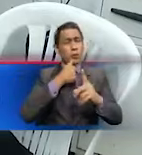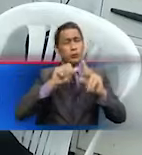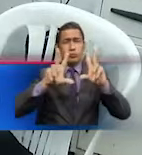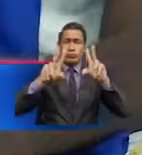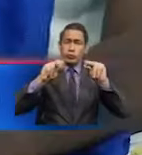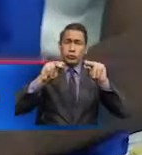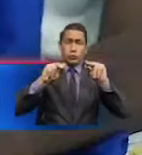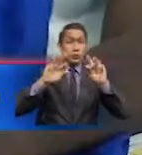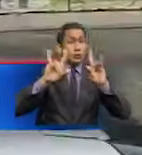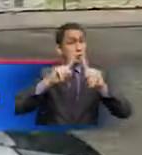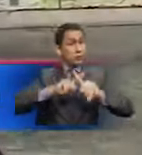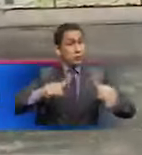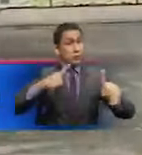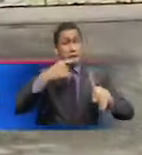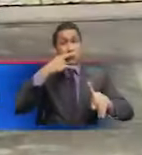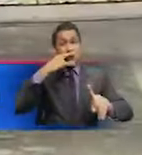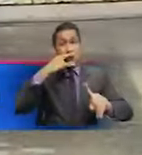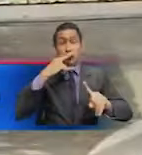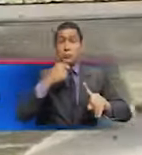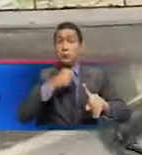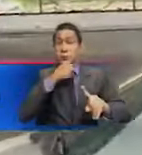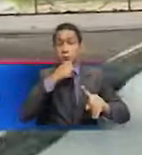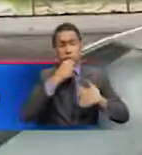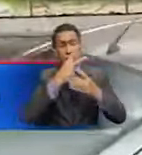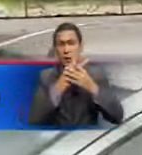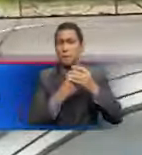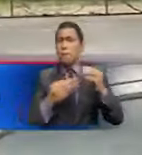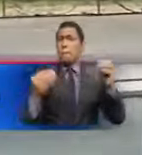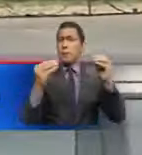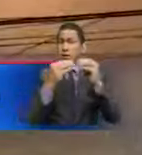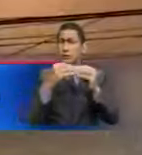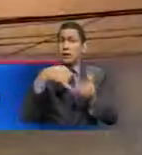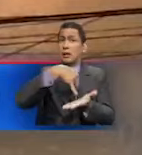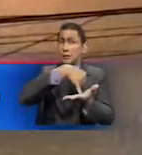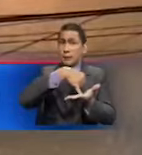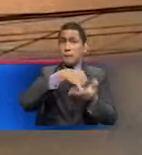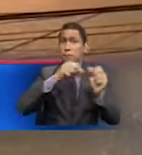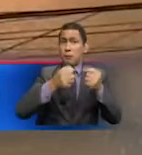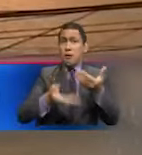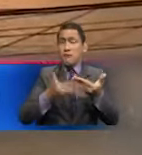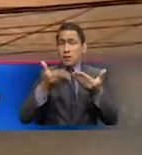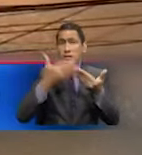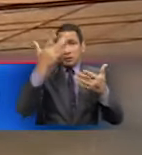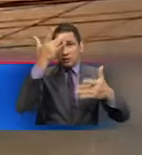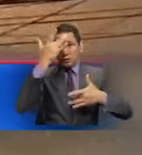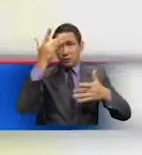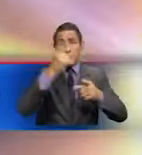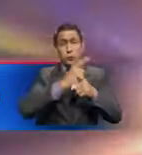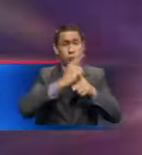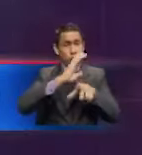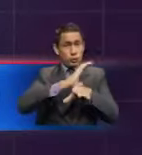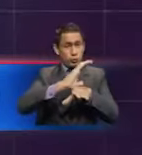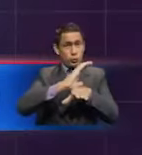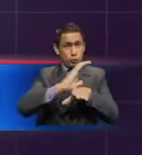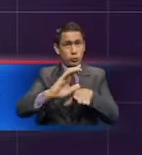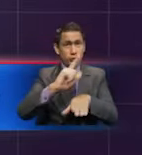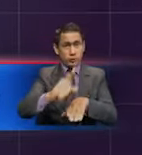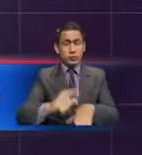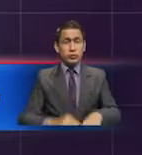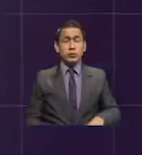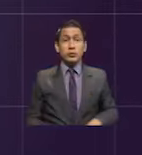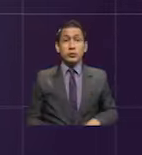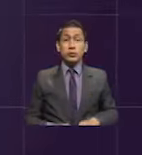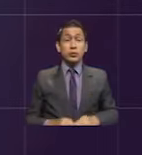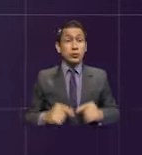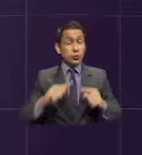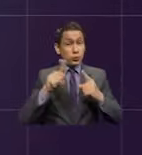son los niños y adultos mayores, pero para aquello también existen las prevenciones que debe tomar en cuenta. Llevar ropa extra